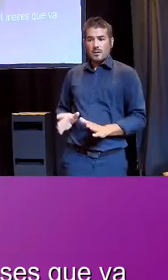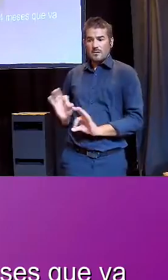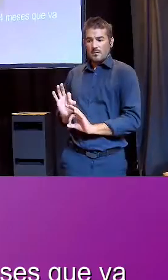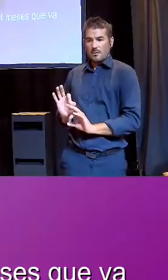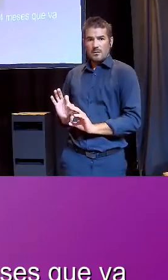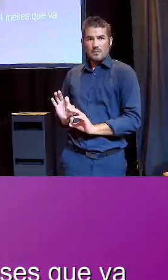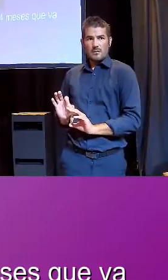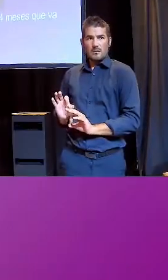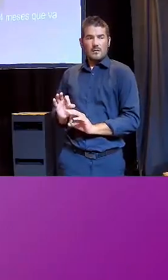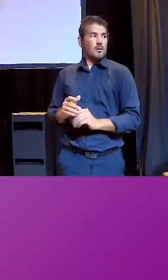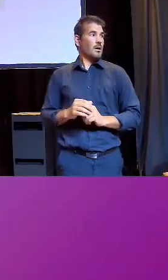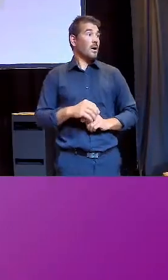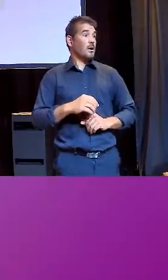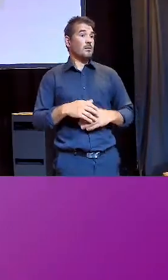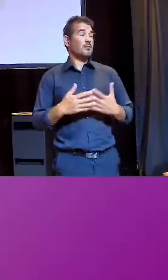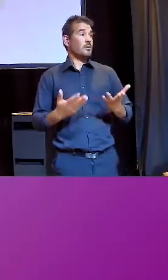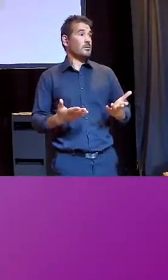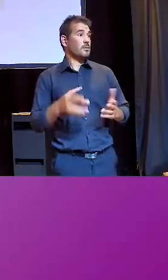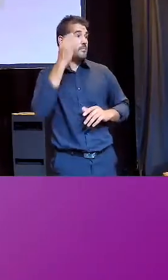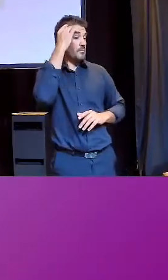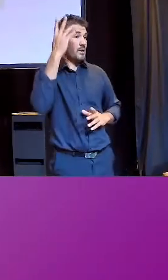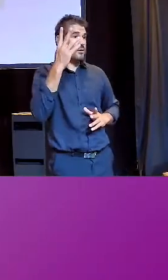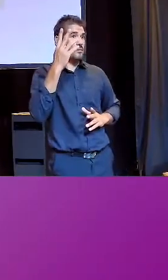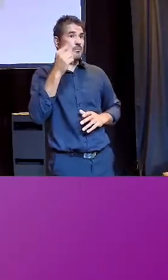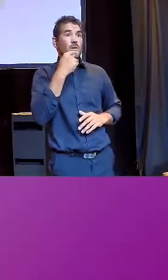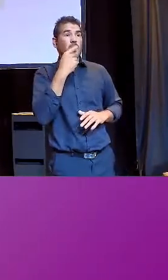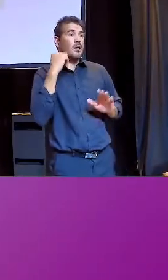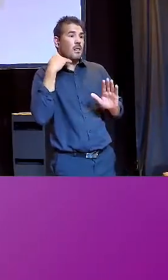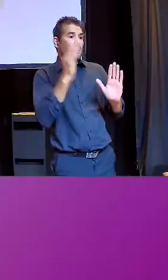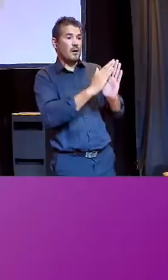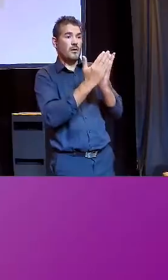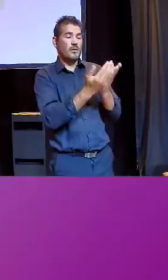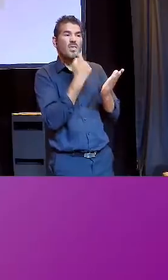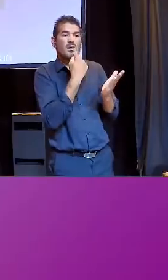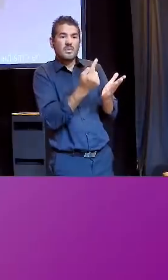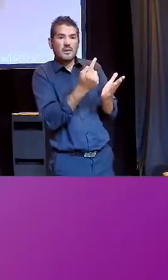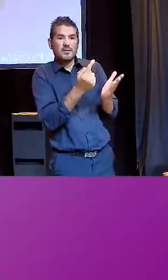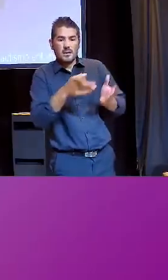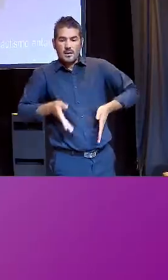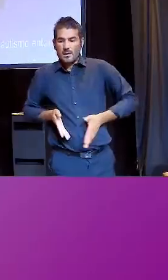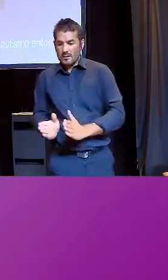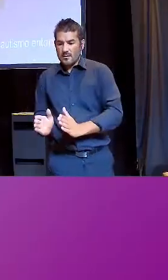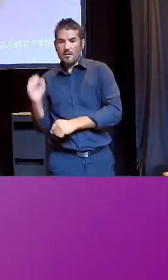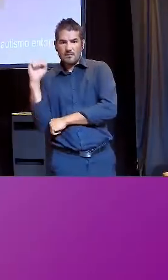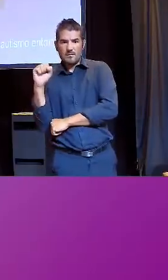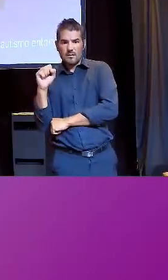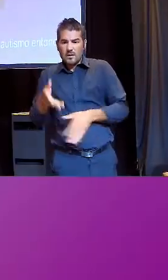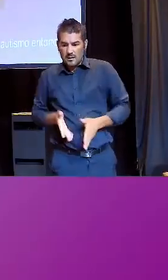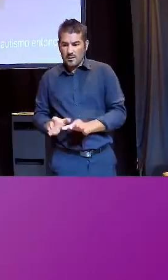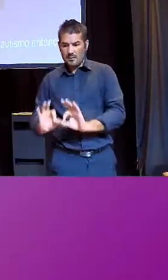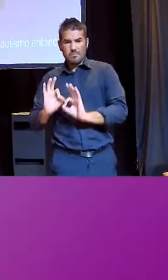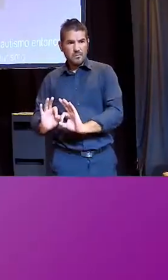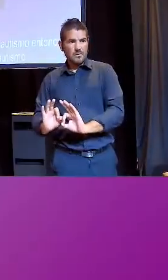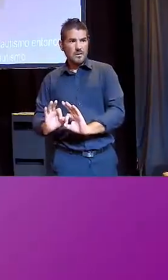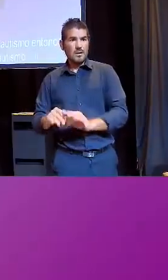Entonces, no, porque normalmente la teoría dice que ya se nace con autismo. Entonces, eso se puede suponer que no nacen con